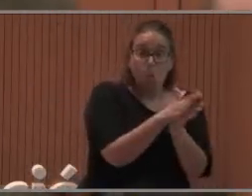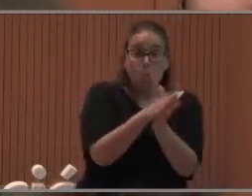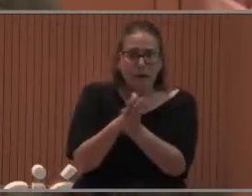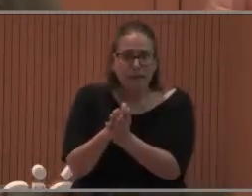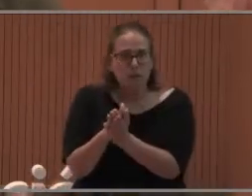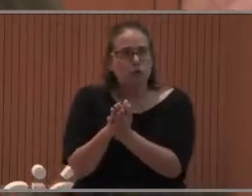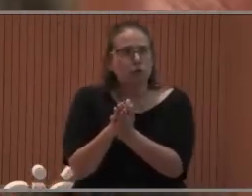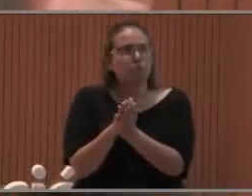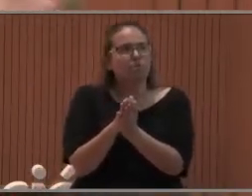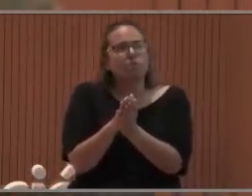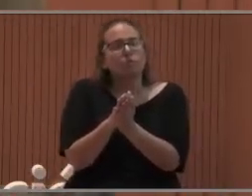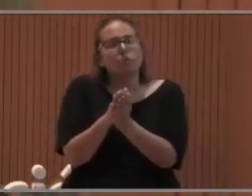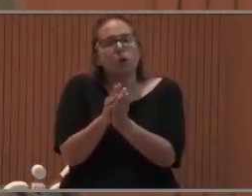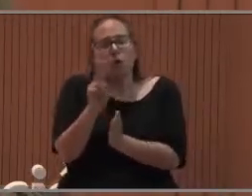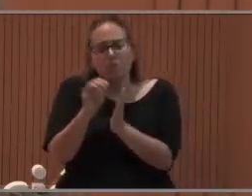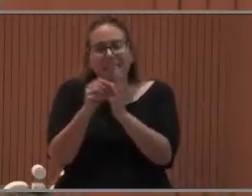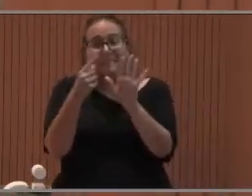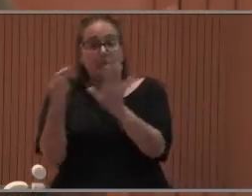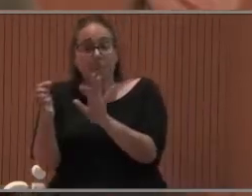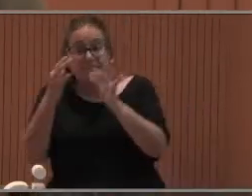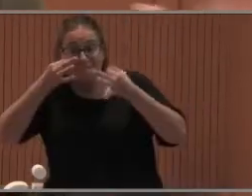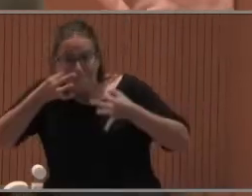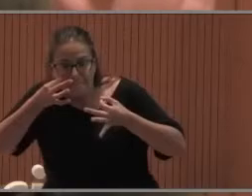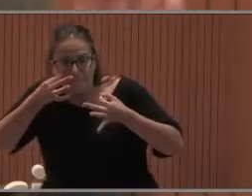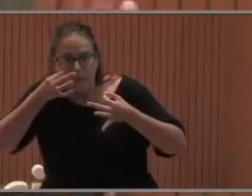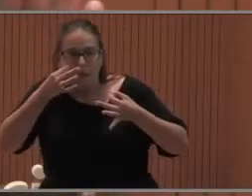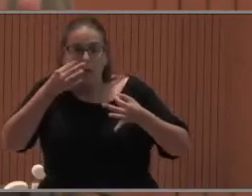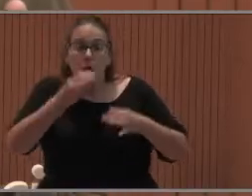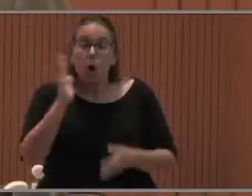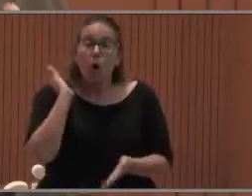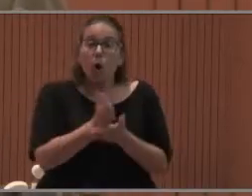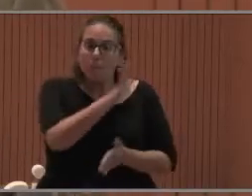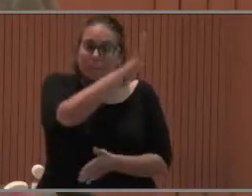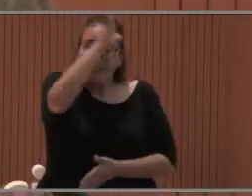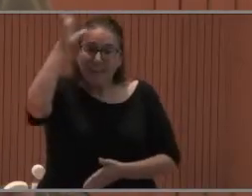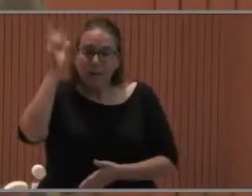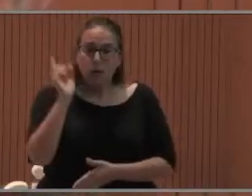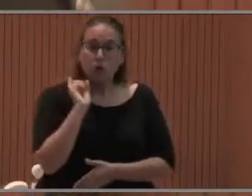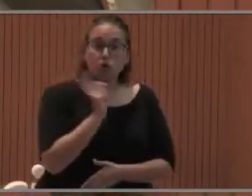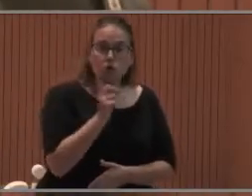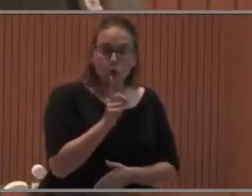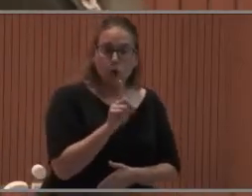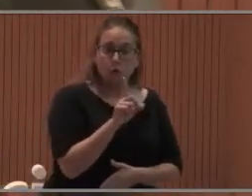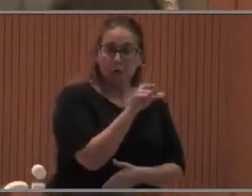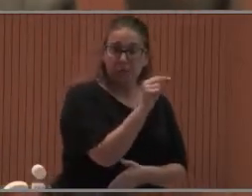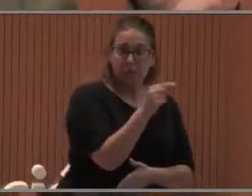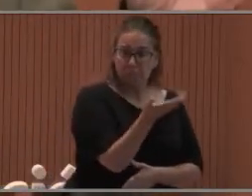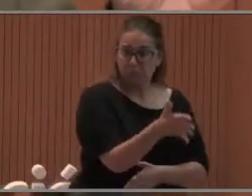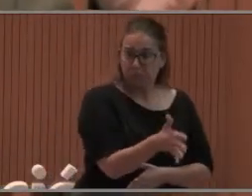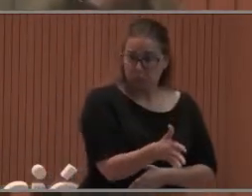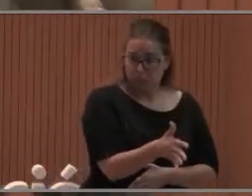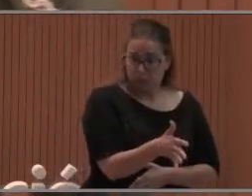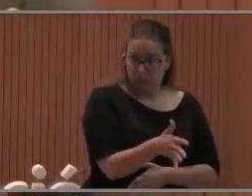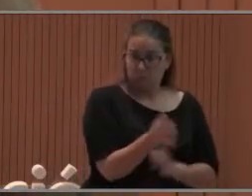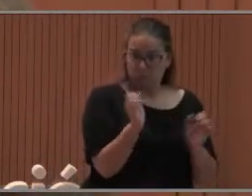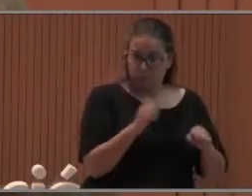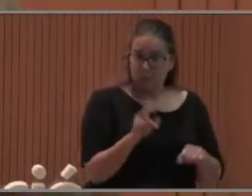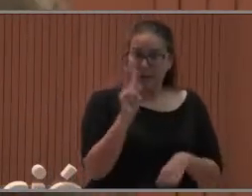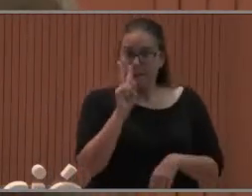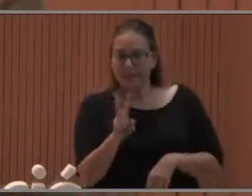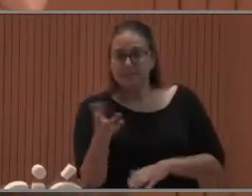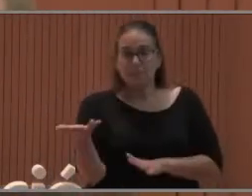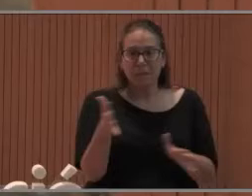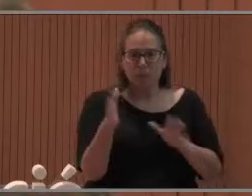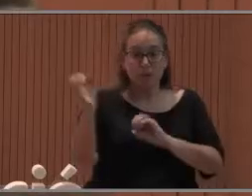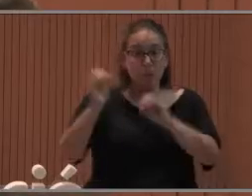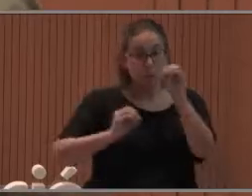140 por golpe de calor, solamente. Son muchísimos, es una barbaridad. Pero para que os hagáis idea de la proporción,